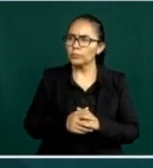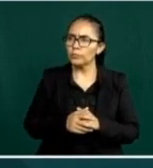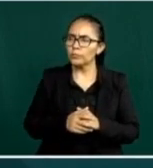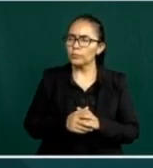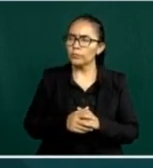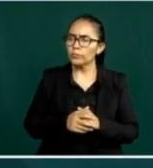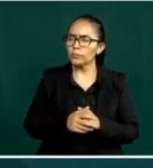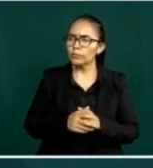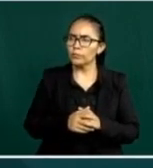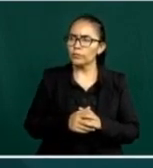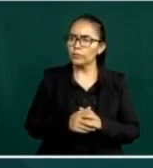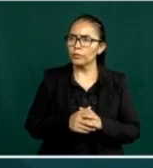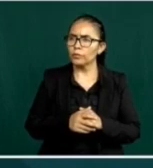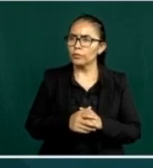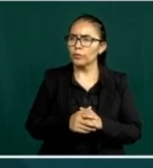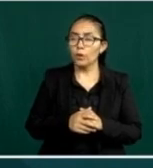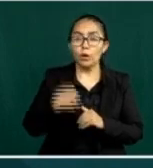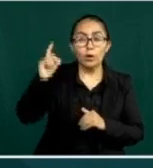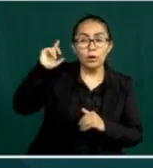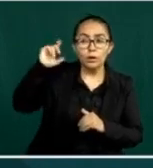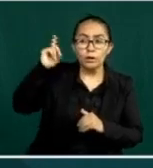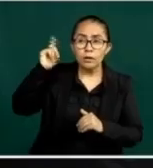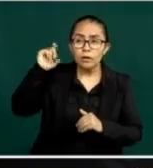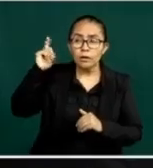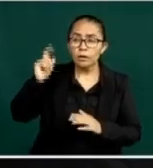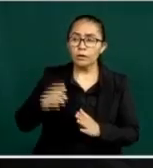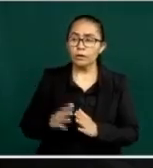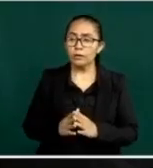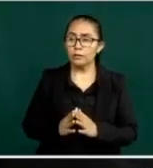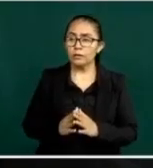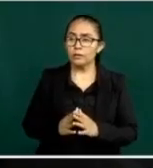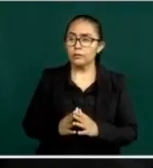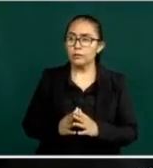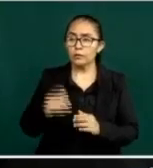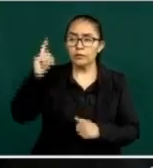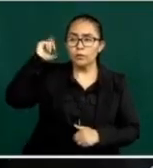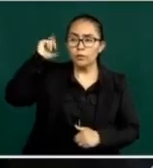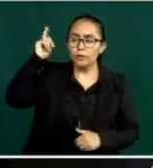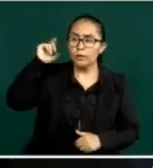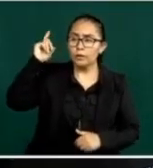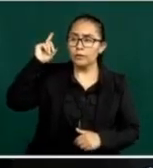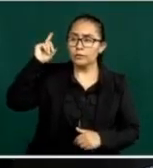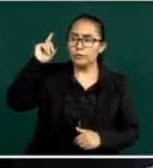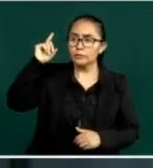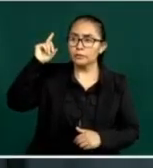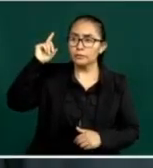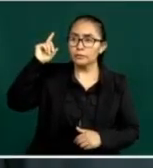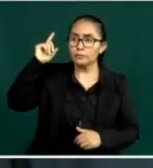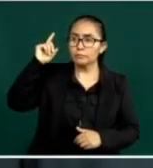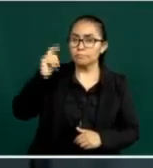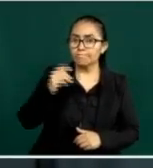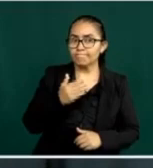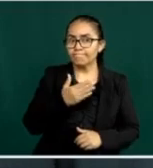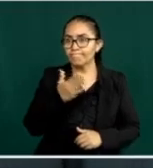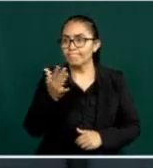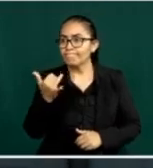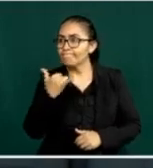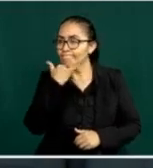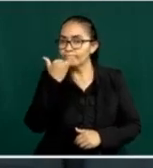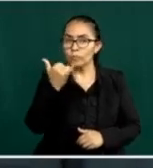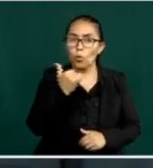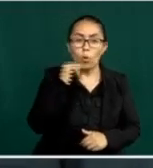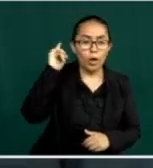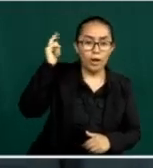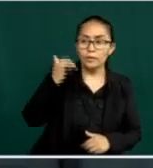hechos por las firmas estadounidenses Bank of America y Merrill Lynch. Y ojalá se equivoquen,